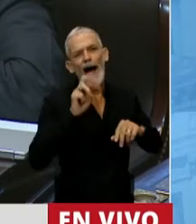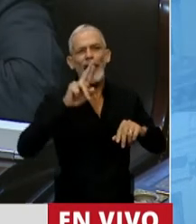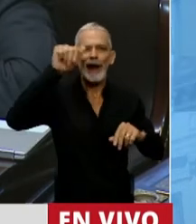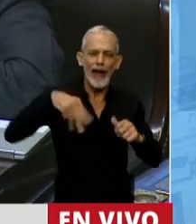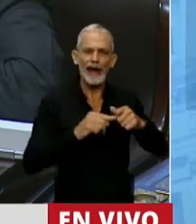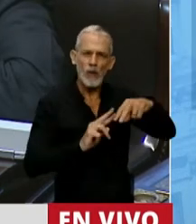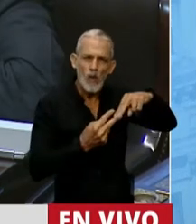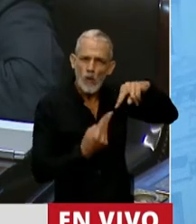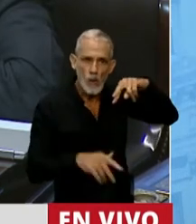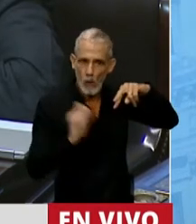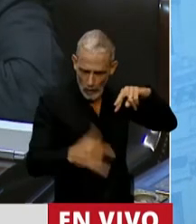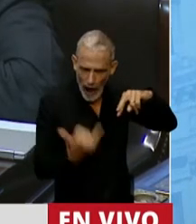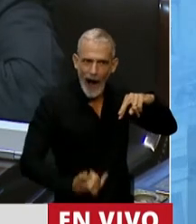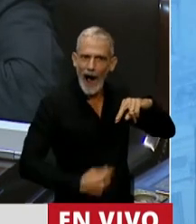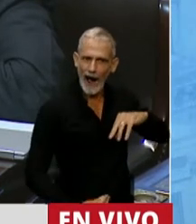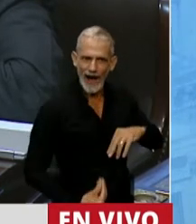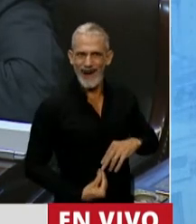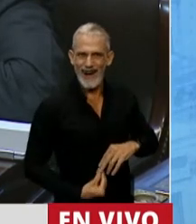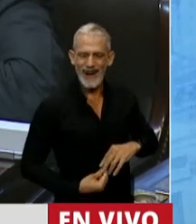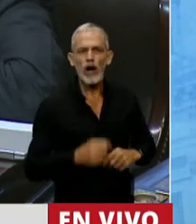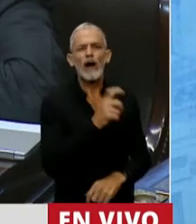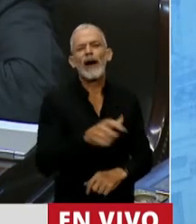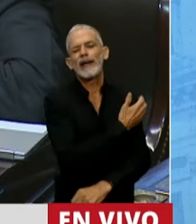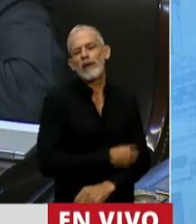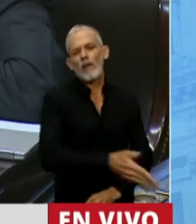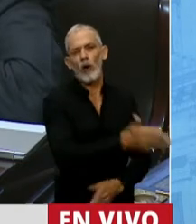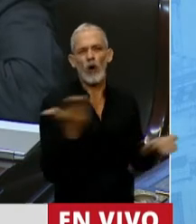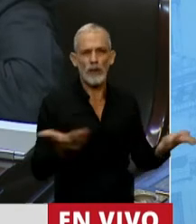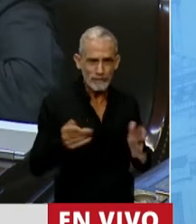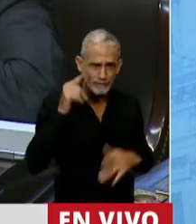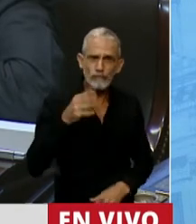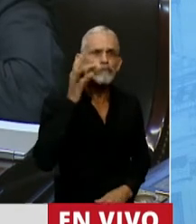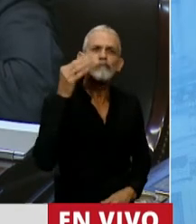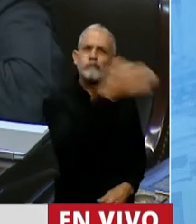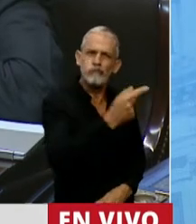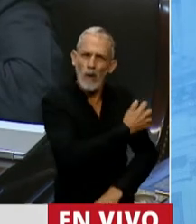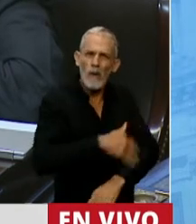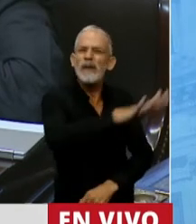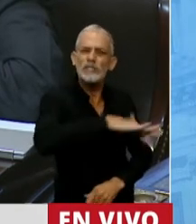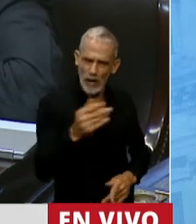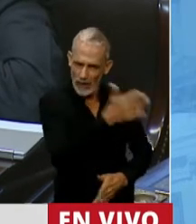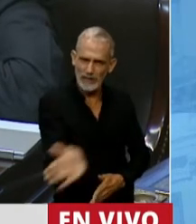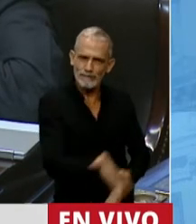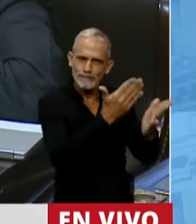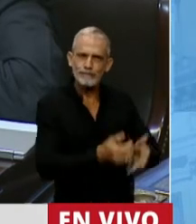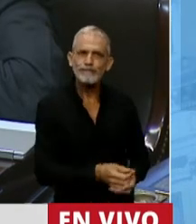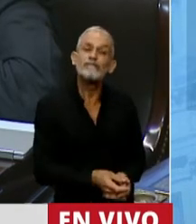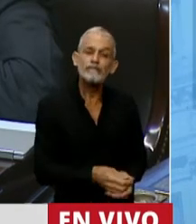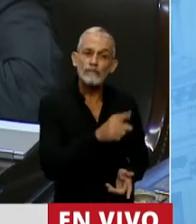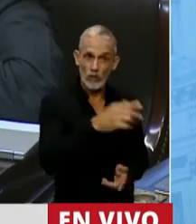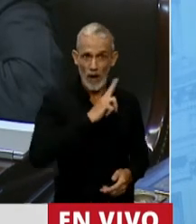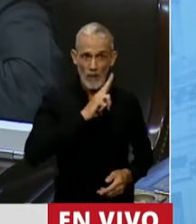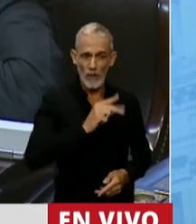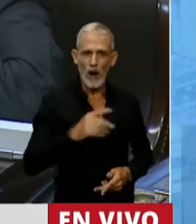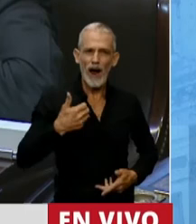un mapa genético propio. Me hablan de la gente pobre. La gente pobre, vayan a las villas, no cacaren tanto y vean cuál es la riqueza para esa mujer que